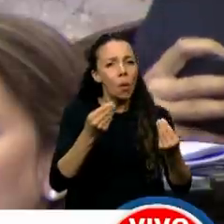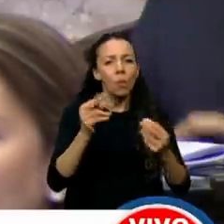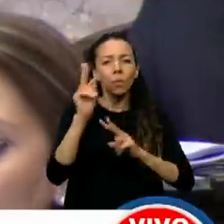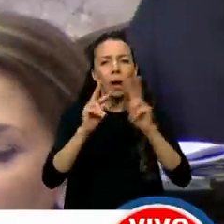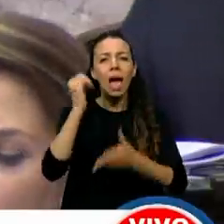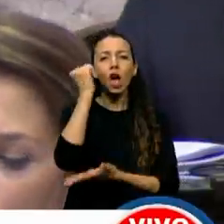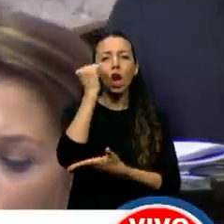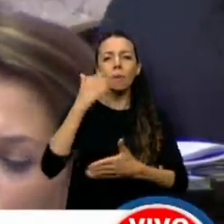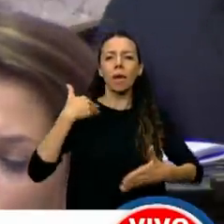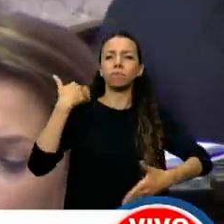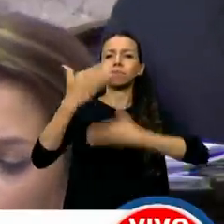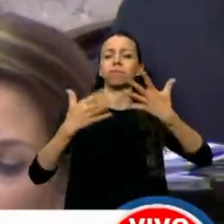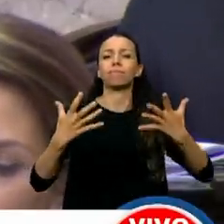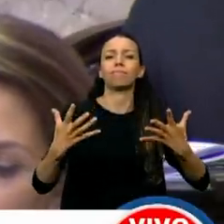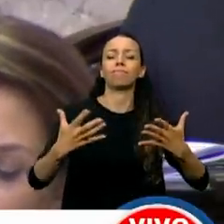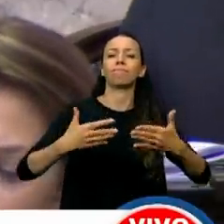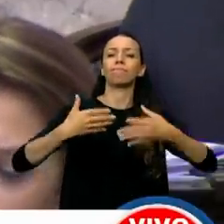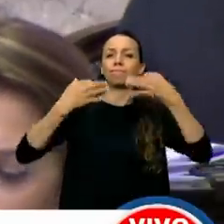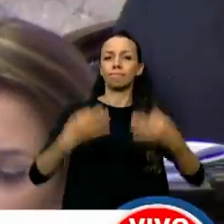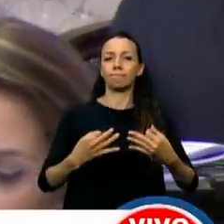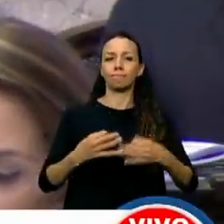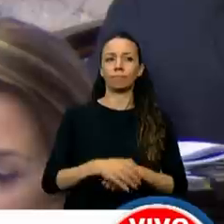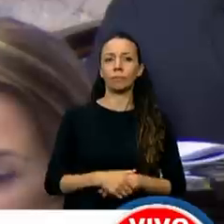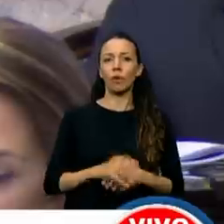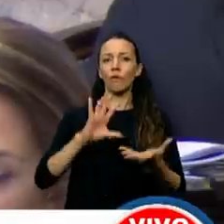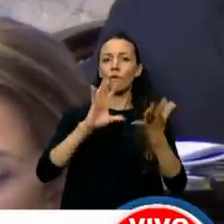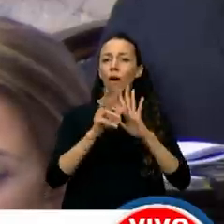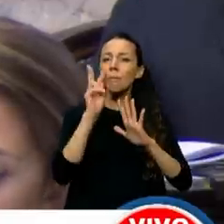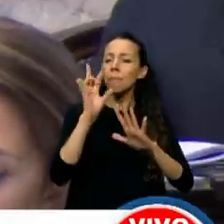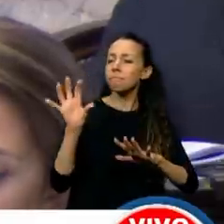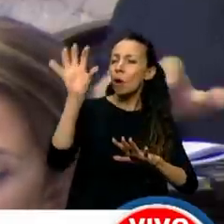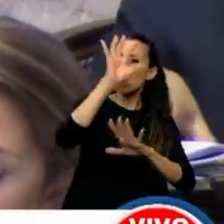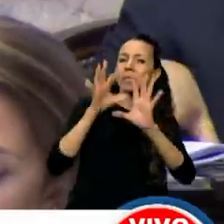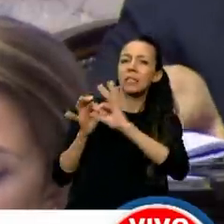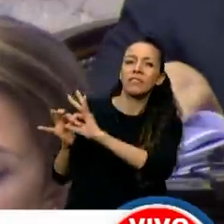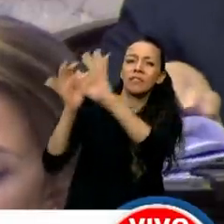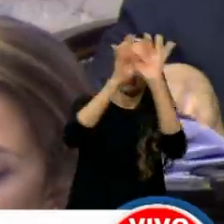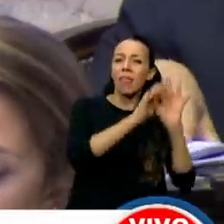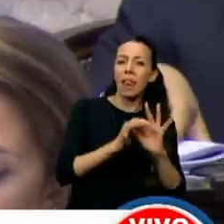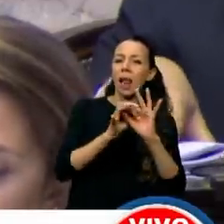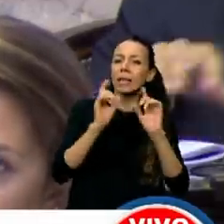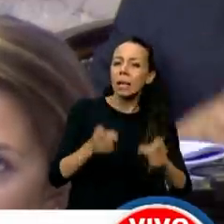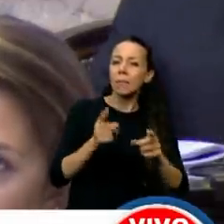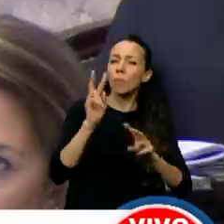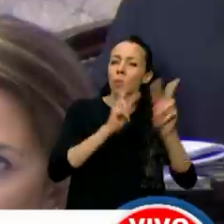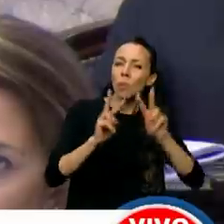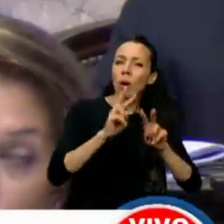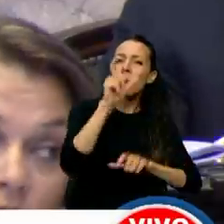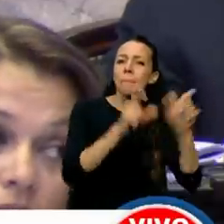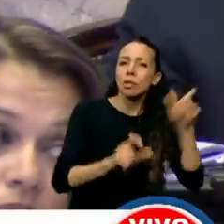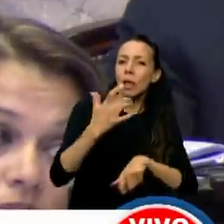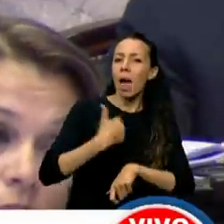con una mirada federal pero fundamentalmente con el objetivo de mejorar el poder adquisitivo de los y de las